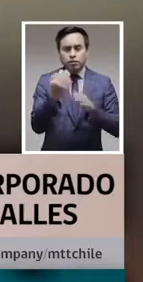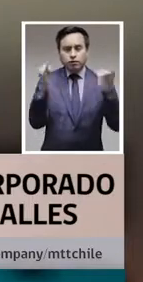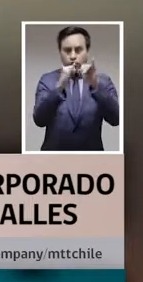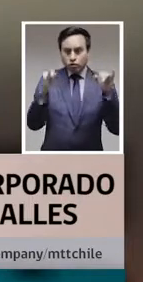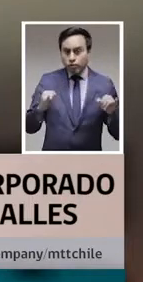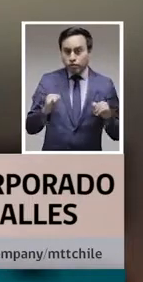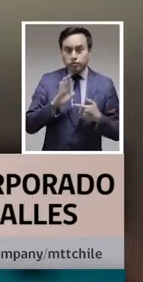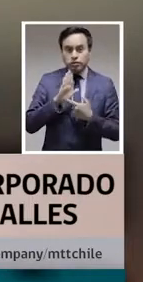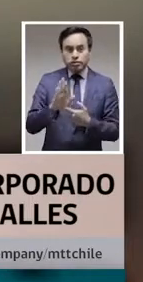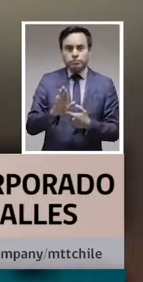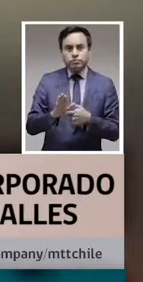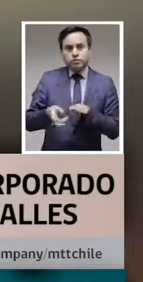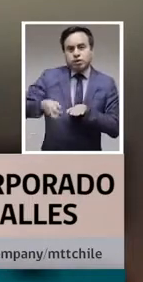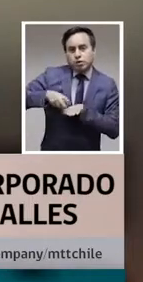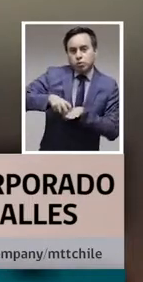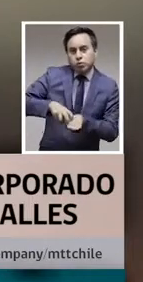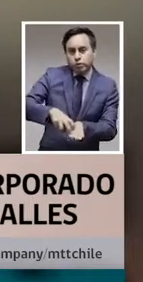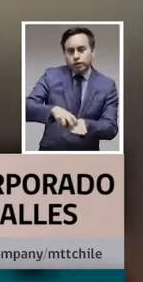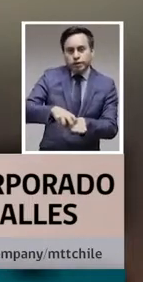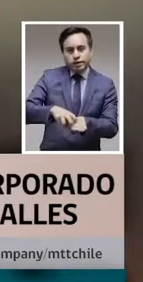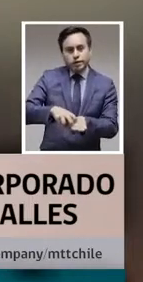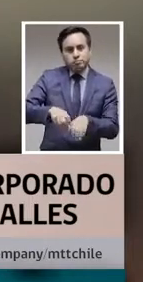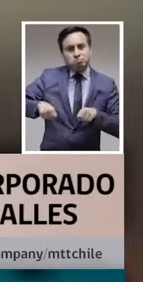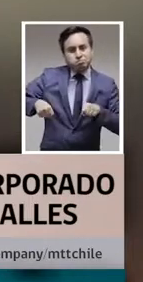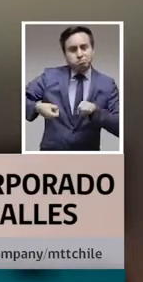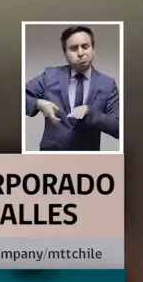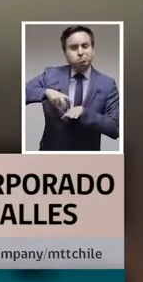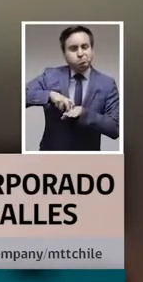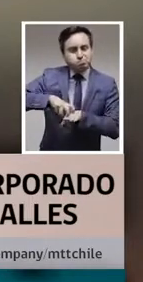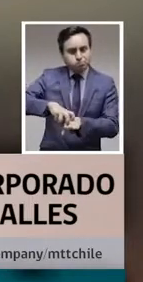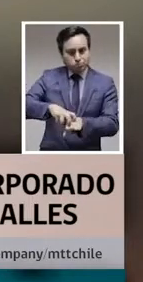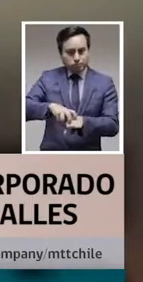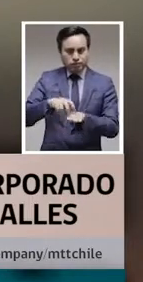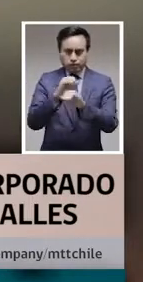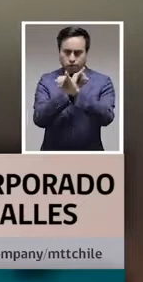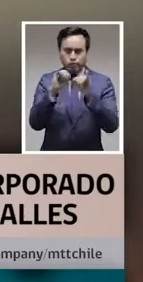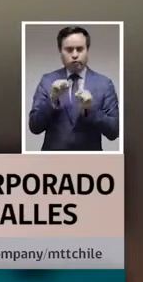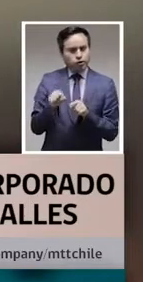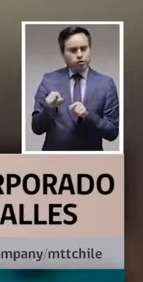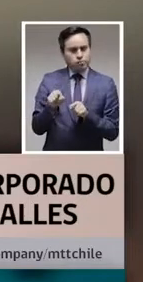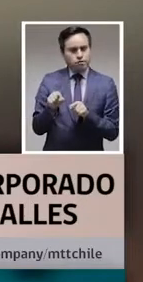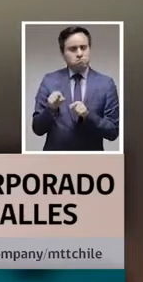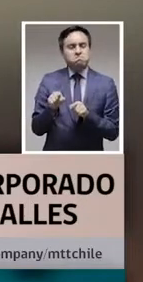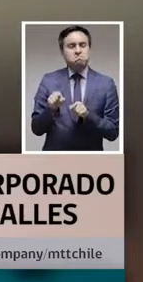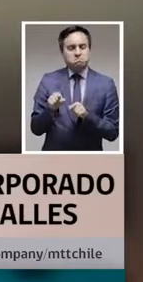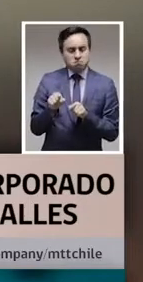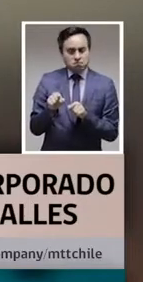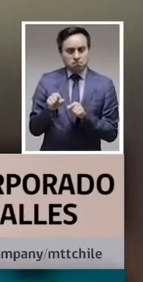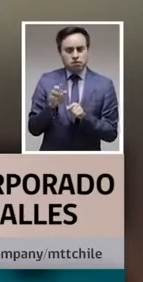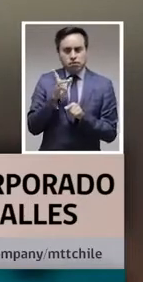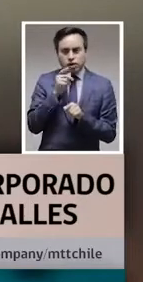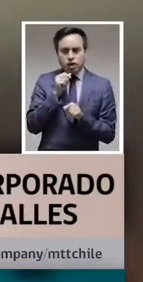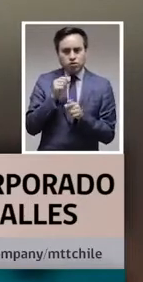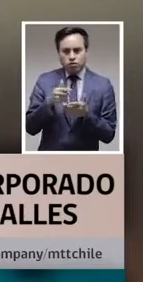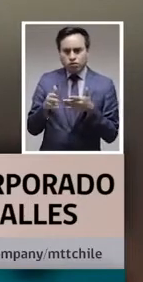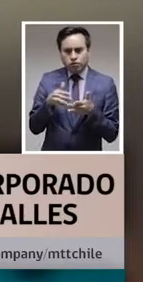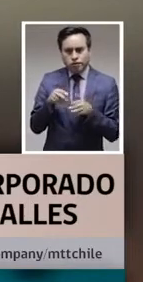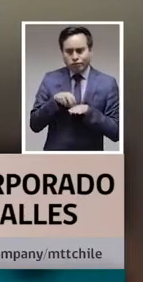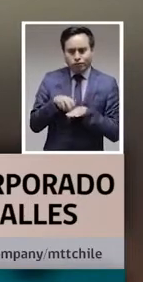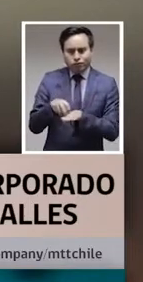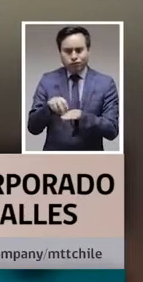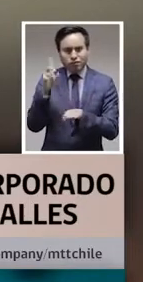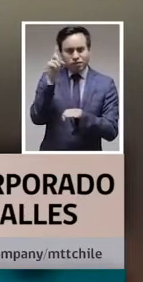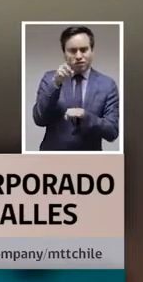hablaba. Los scooters eran tipos de vehículos que no tenían un espacio, de hecho